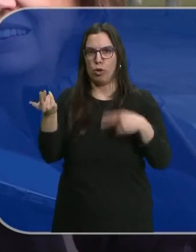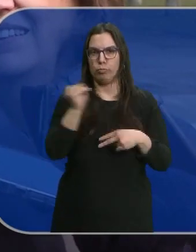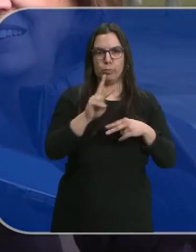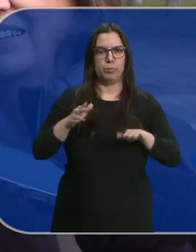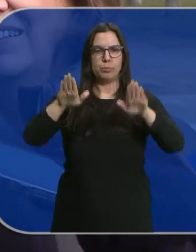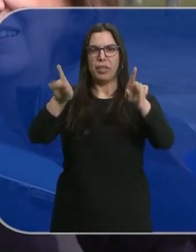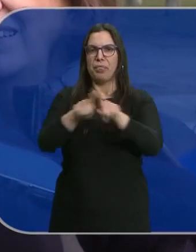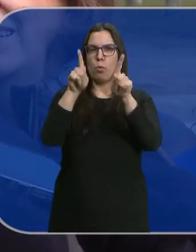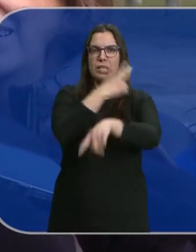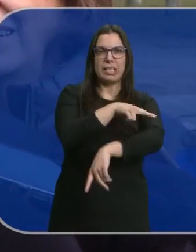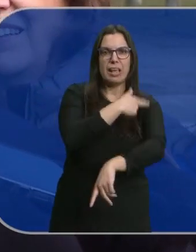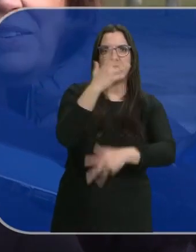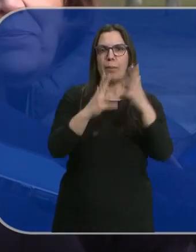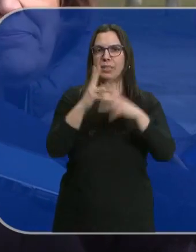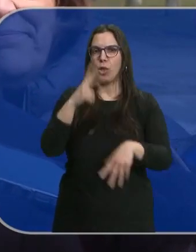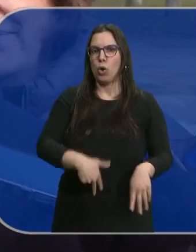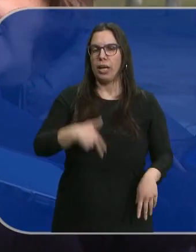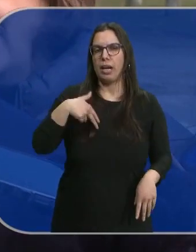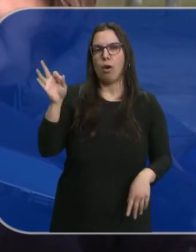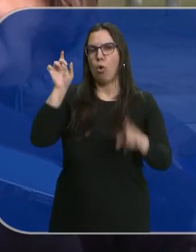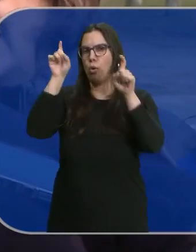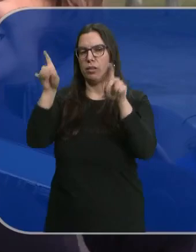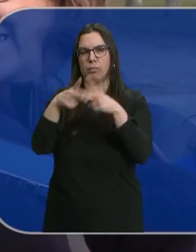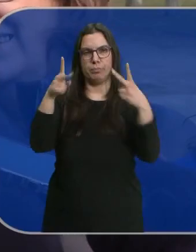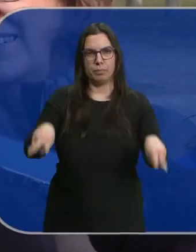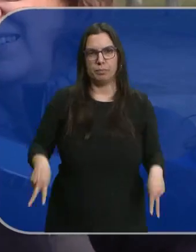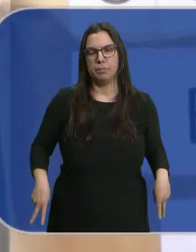igual que sea sanidad, administración general o docentes.